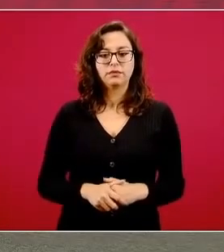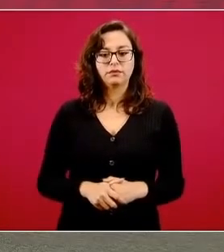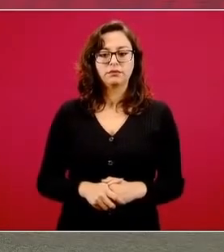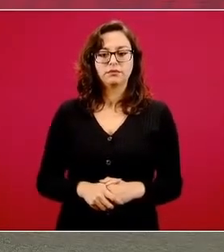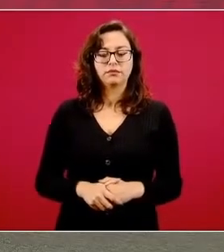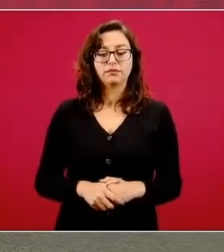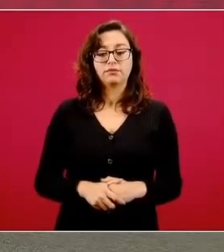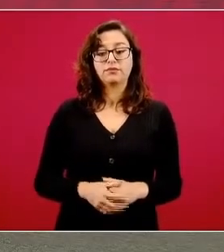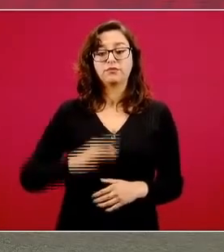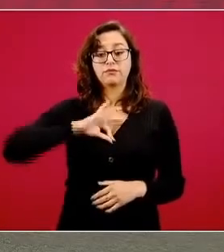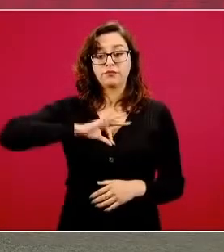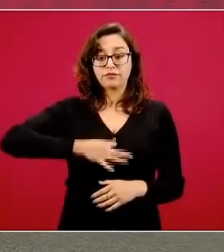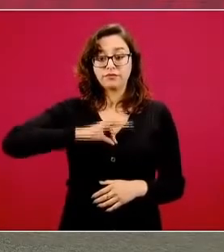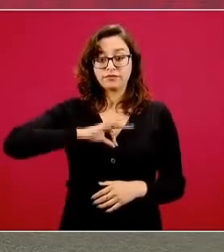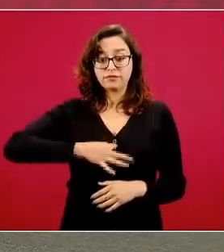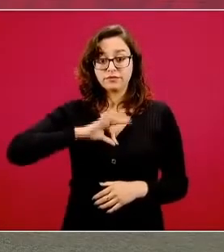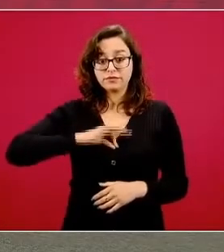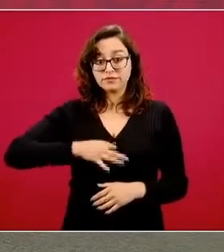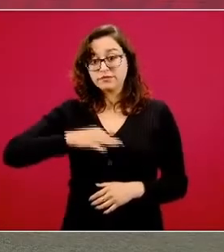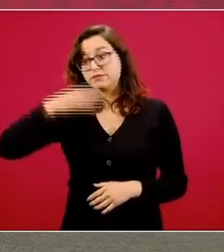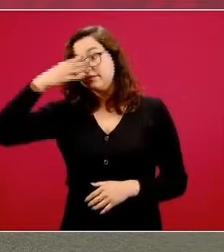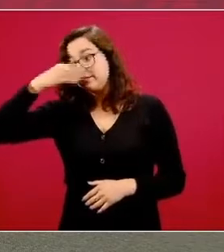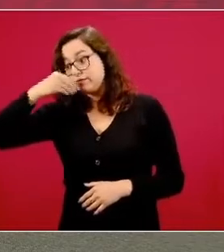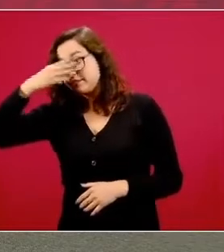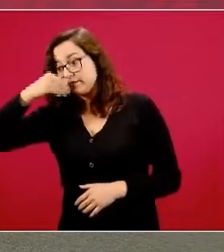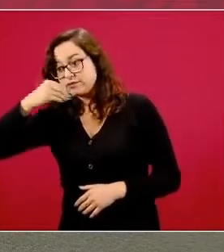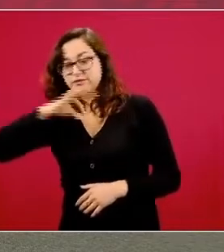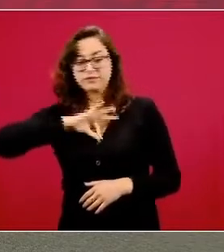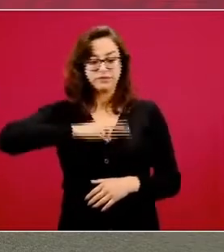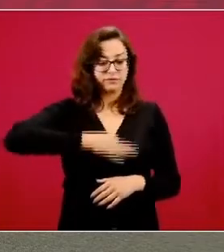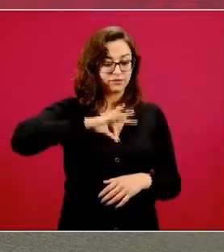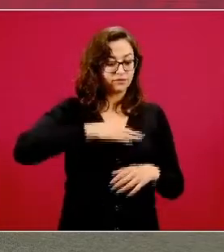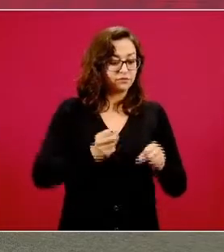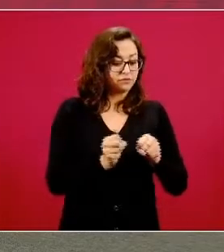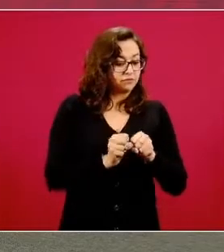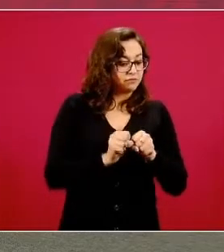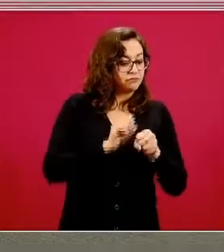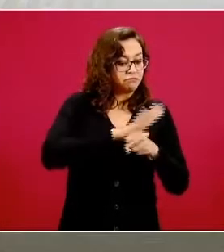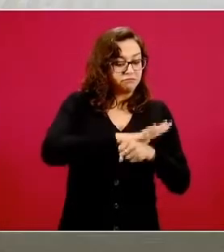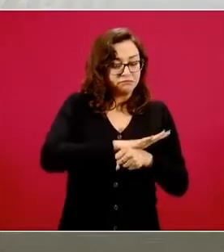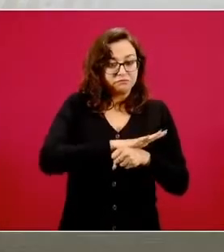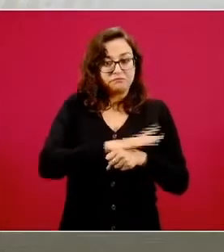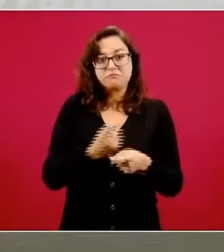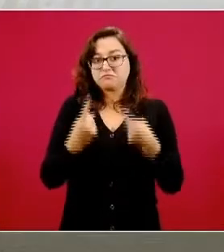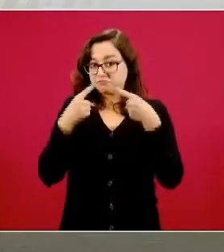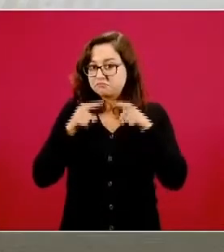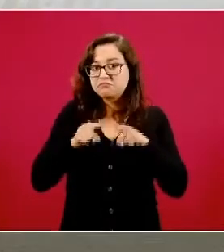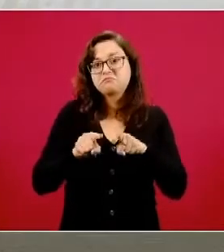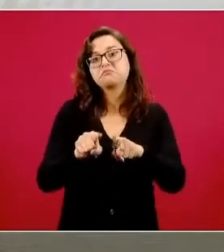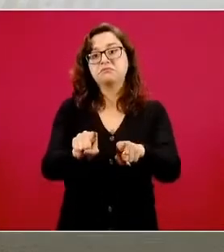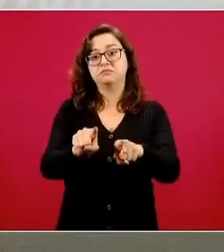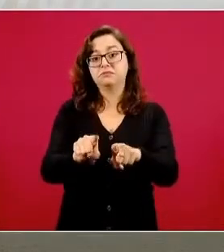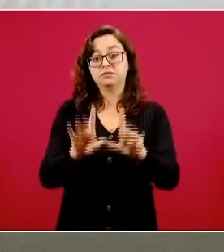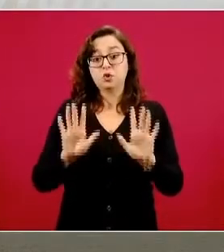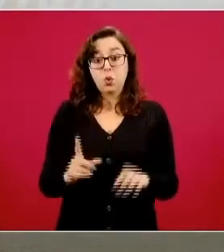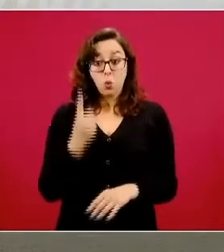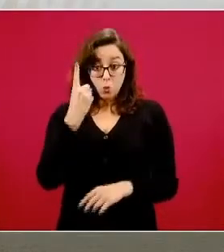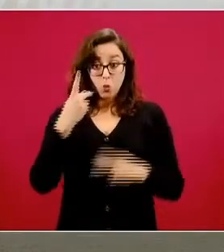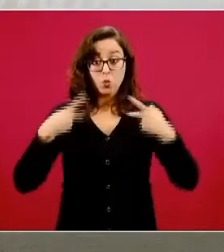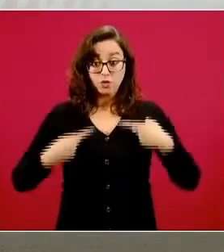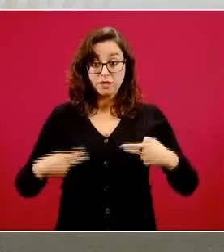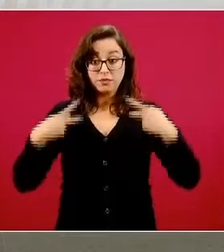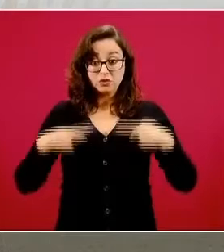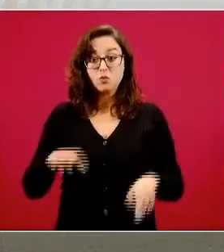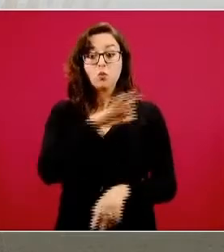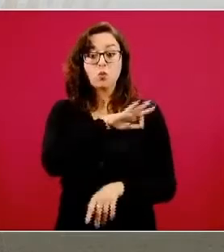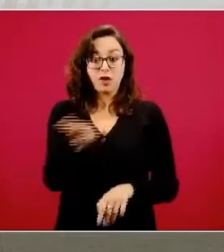ambos virus van a convivir. Ambos virus pueden infectar a la misma persona. Pueden tener, así como